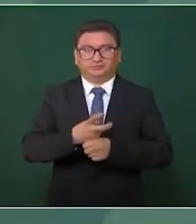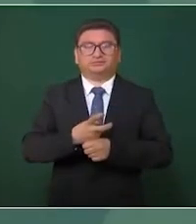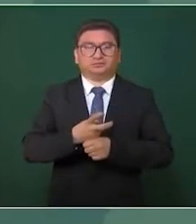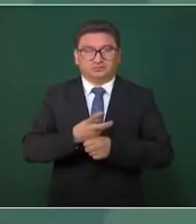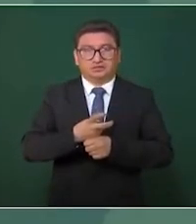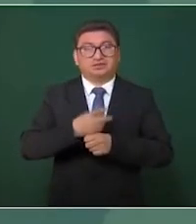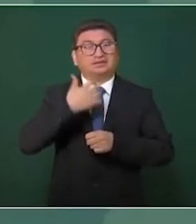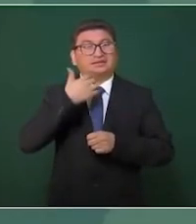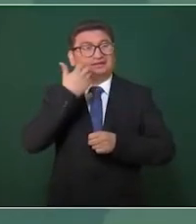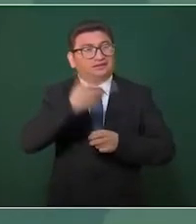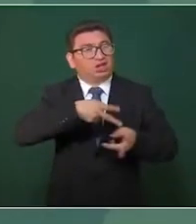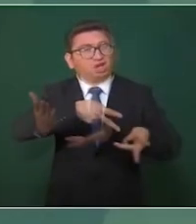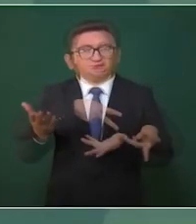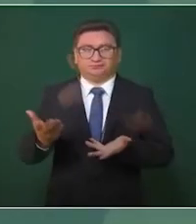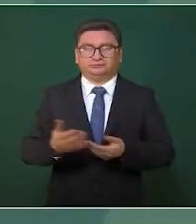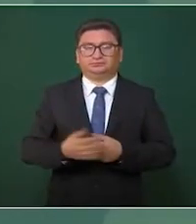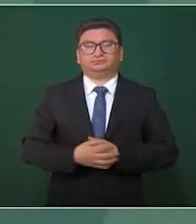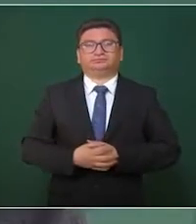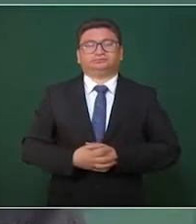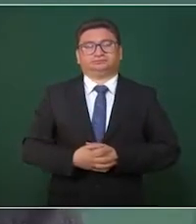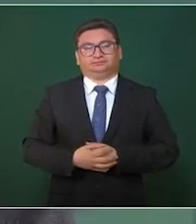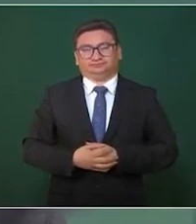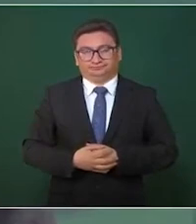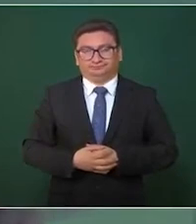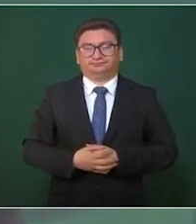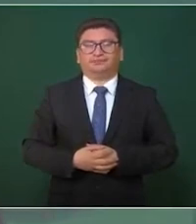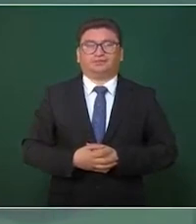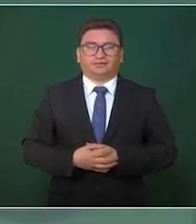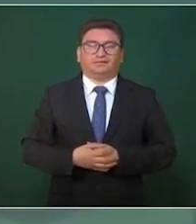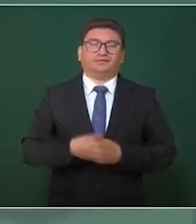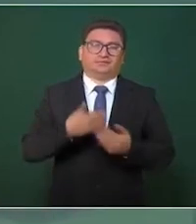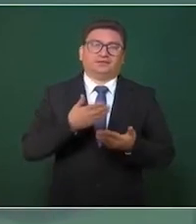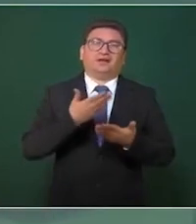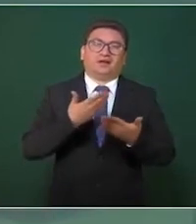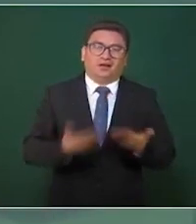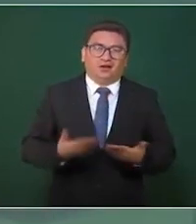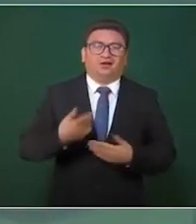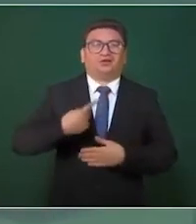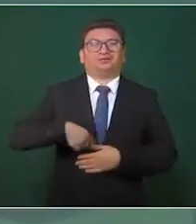el saquear, el robar. Entonces ahora, pues